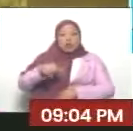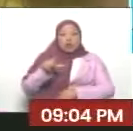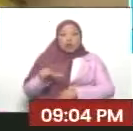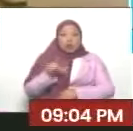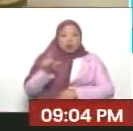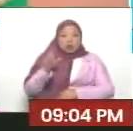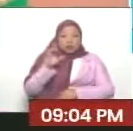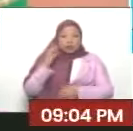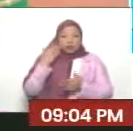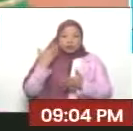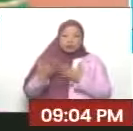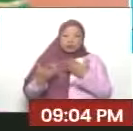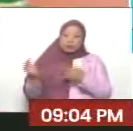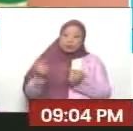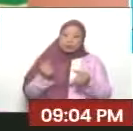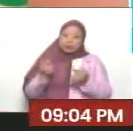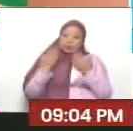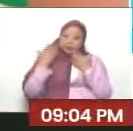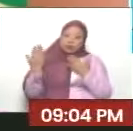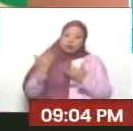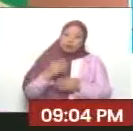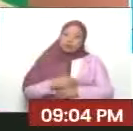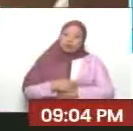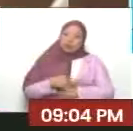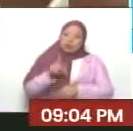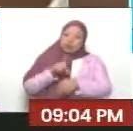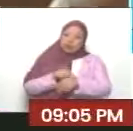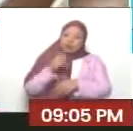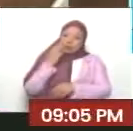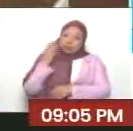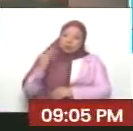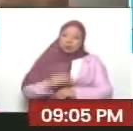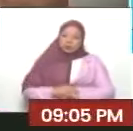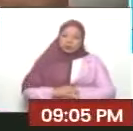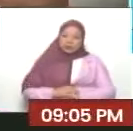García. Conversadito, pues vamos a darle la palabra al doctor Serafín.